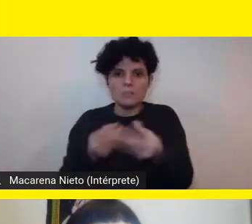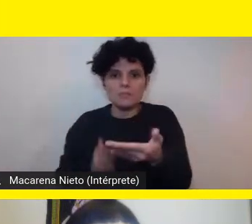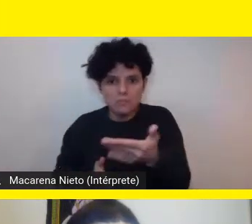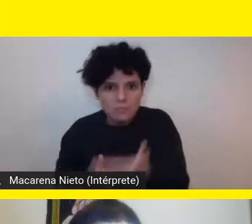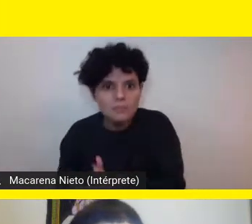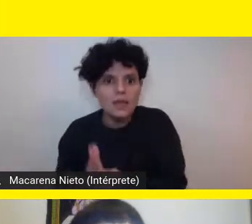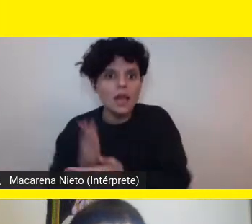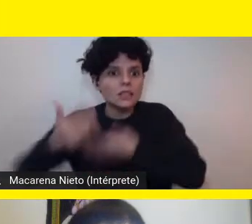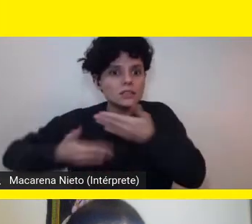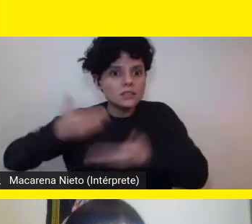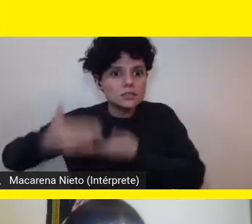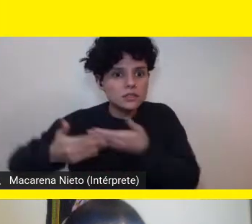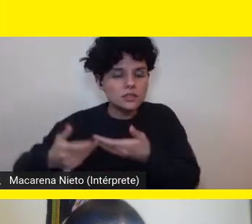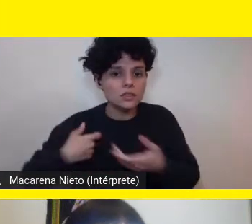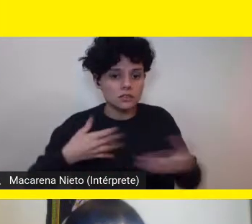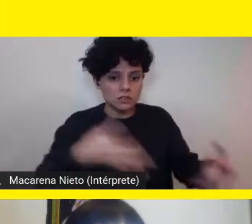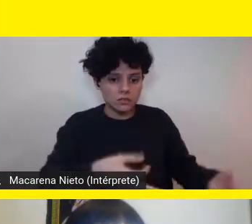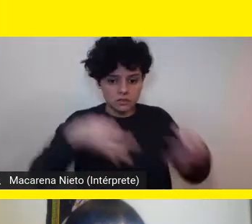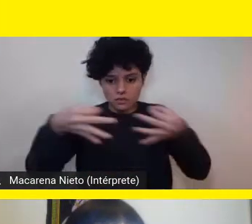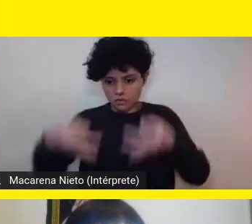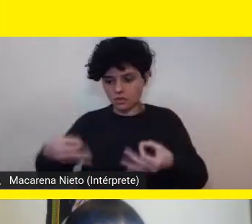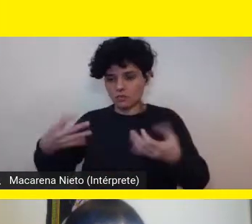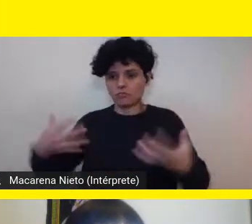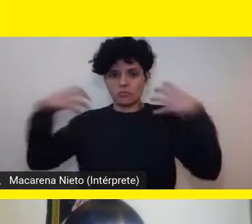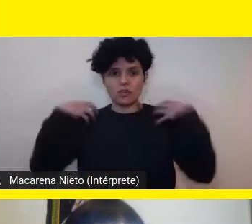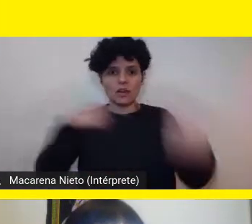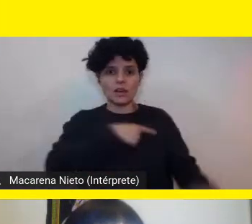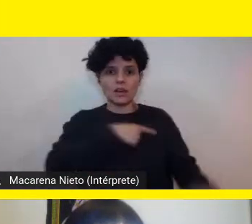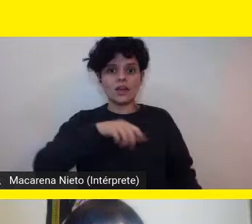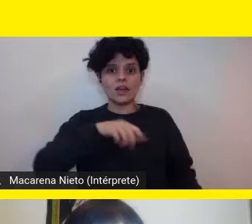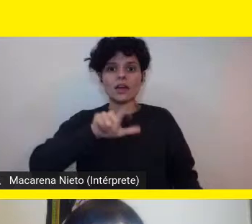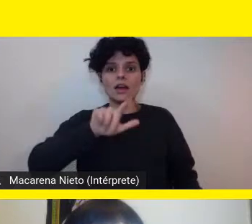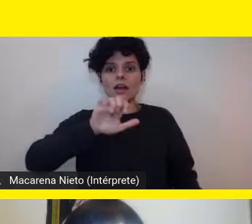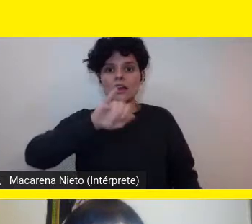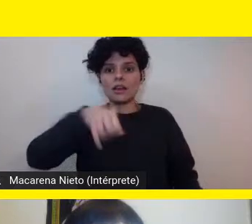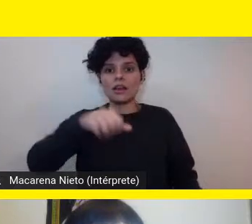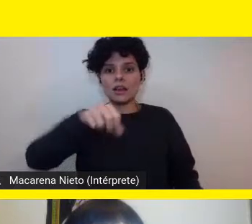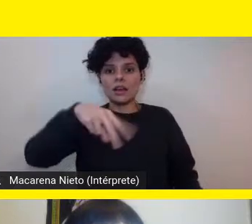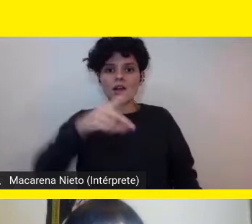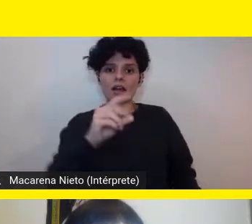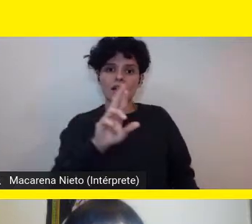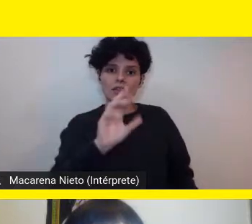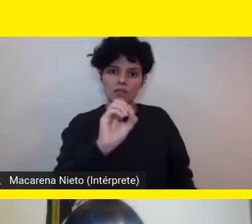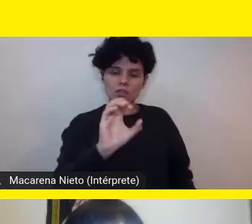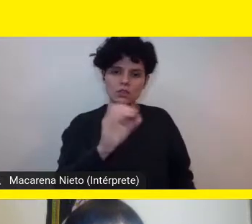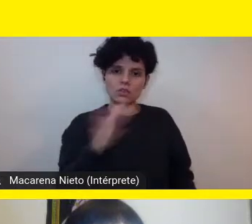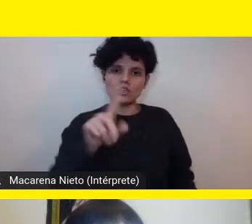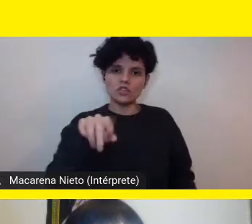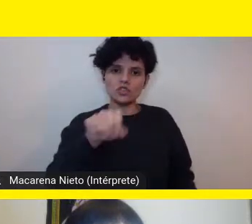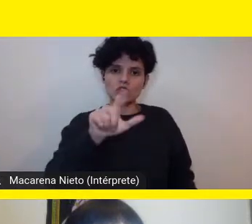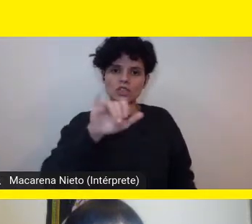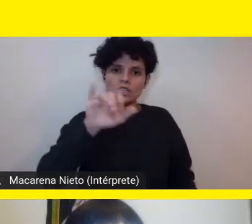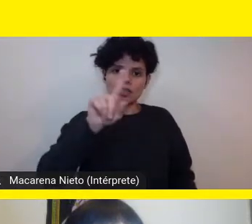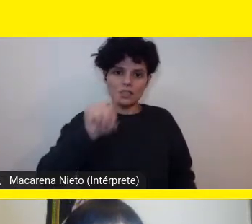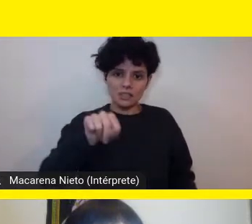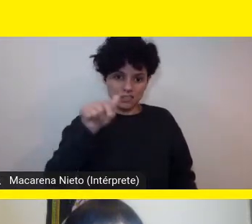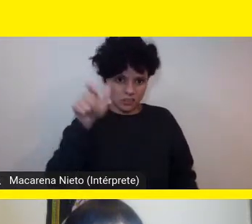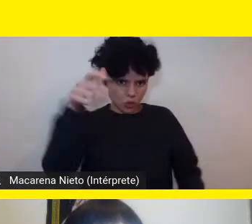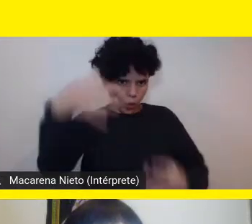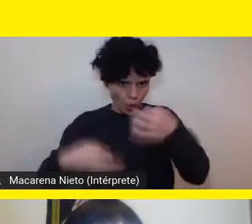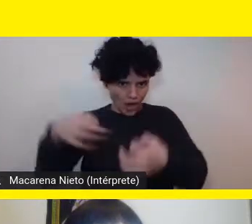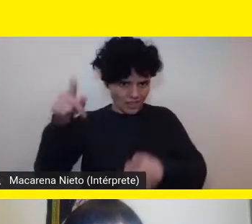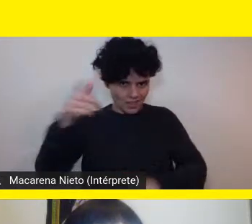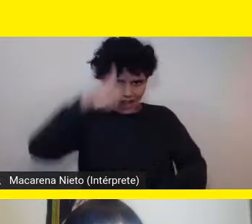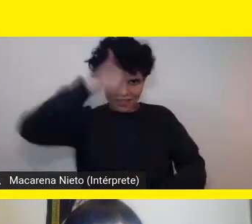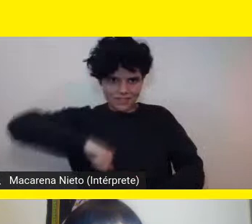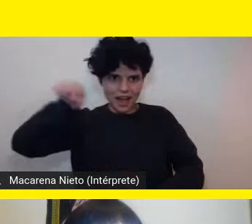magistrado Alejandro Solís, que es también un juez que fue castigado por